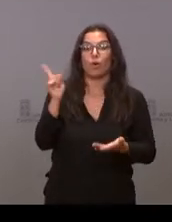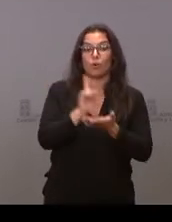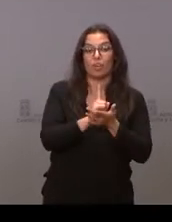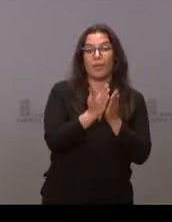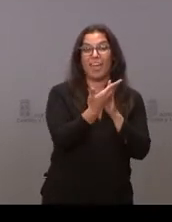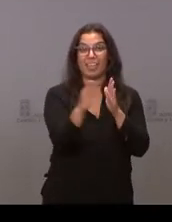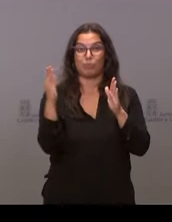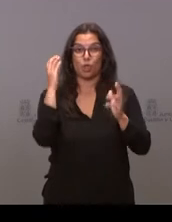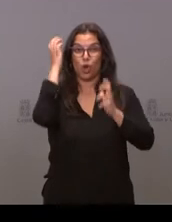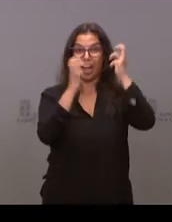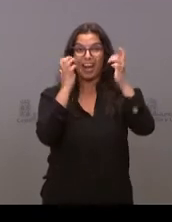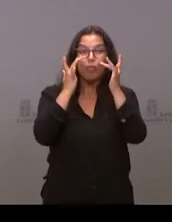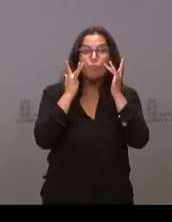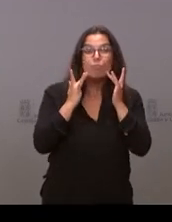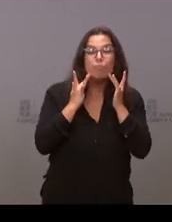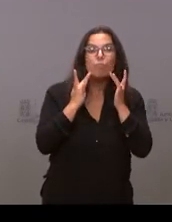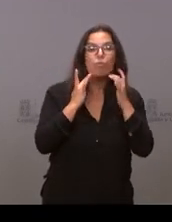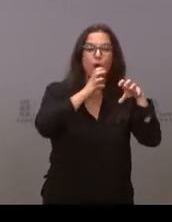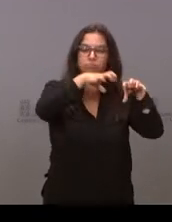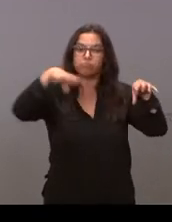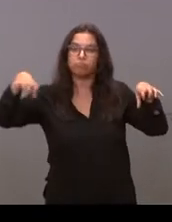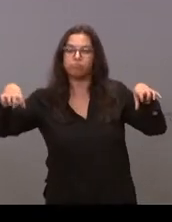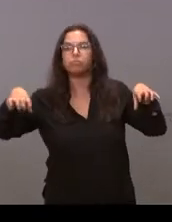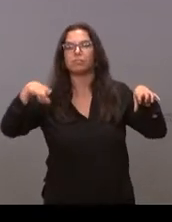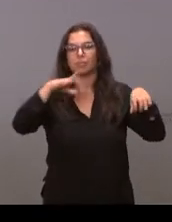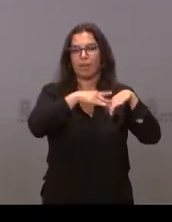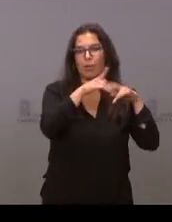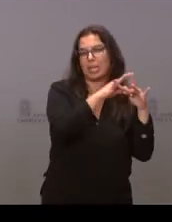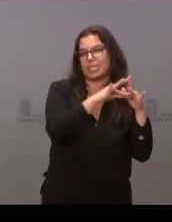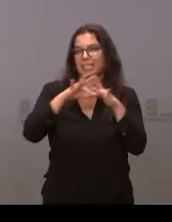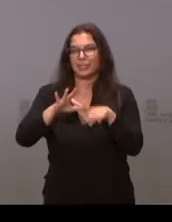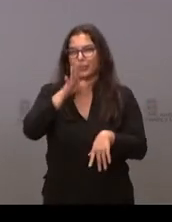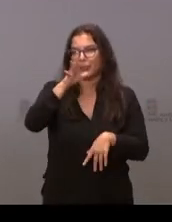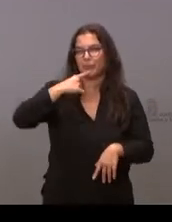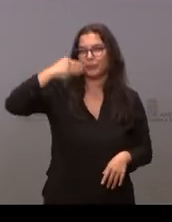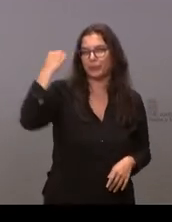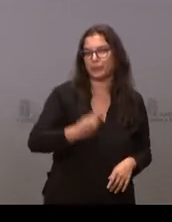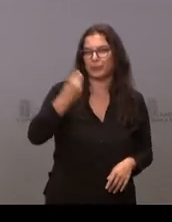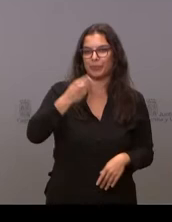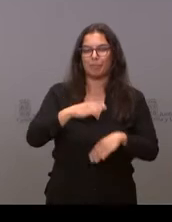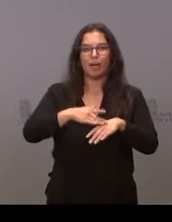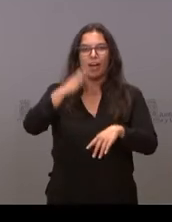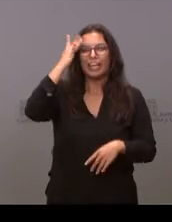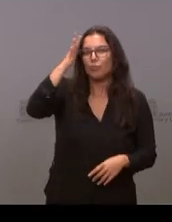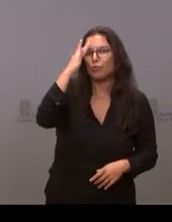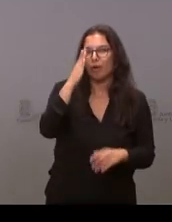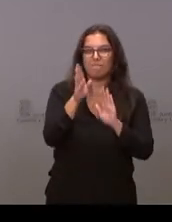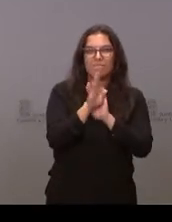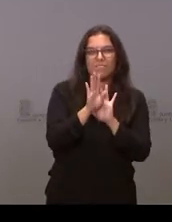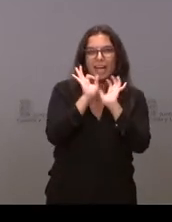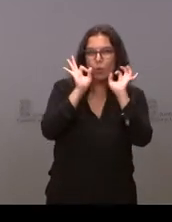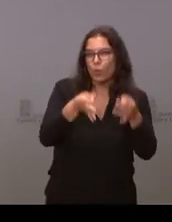de ganado puro en nuestro buque insignia, por mantener la ilusión intacta y por